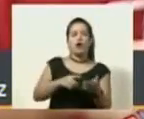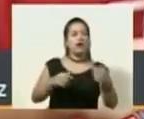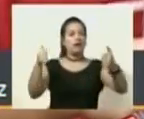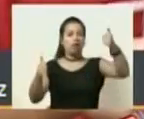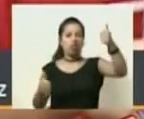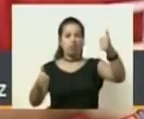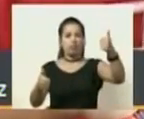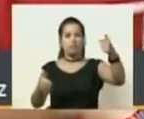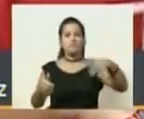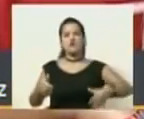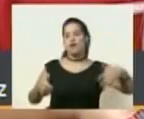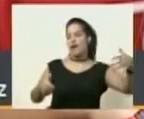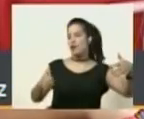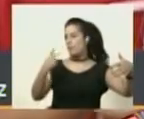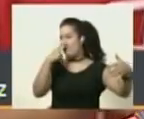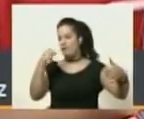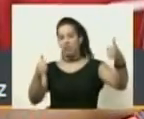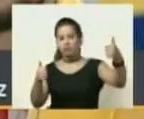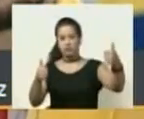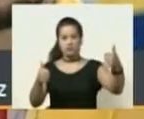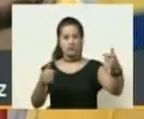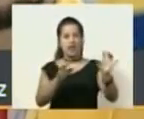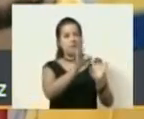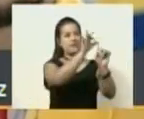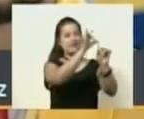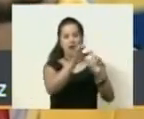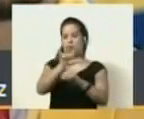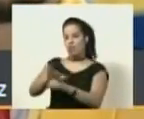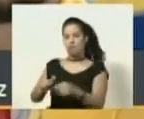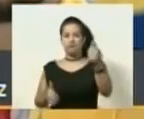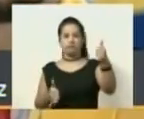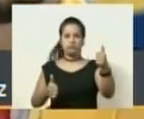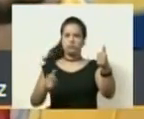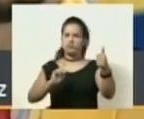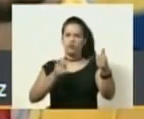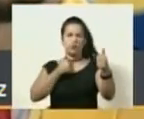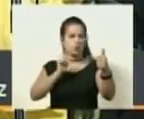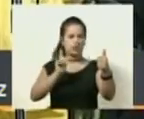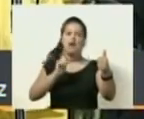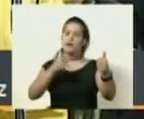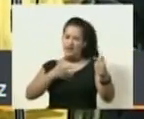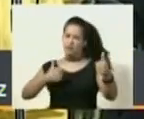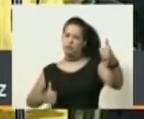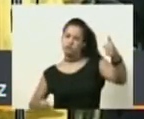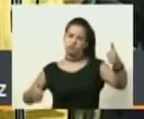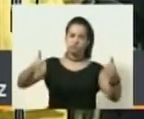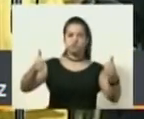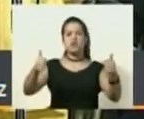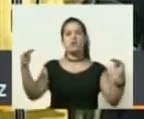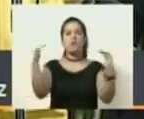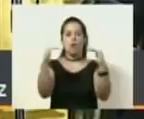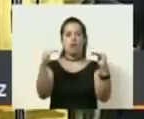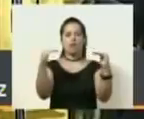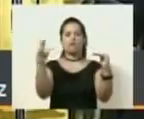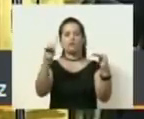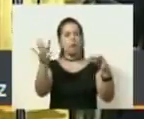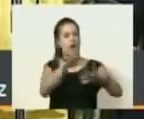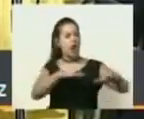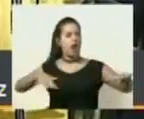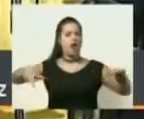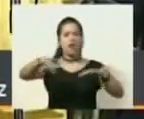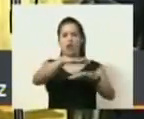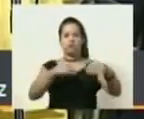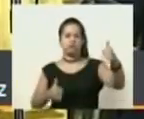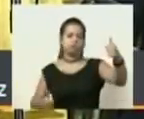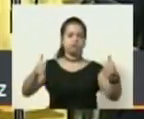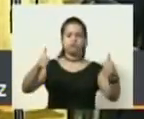pobres, de privilegiados y excluidos. Nosotros queremos una Venezuela de iguales, de